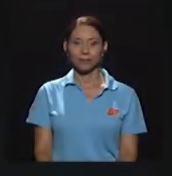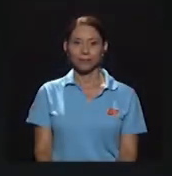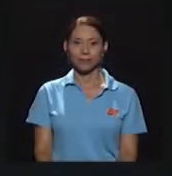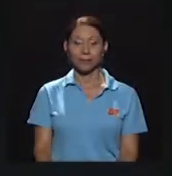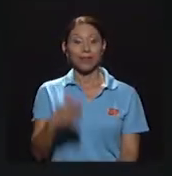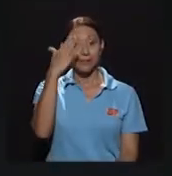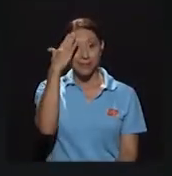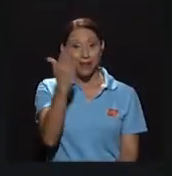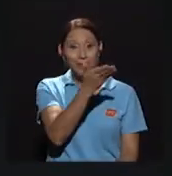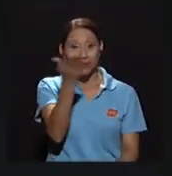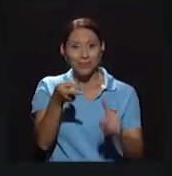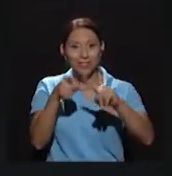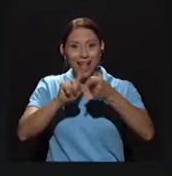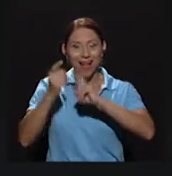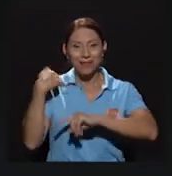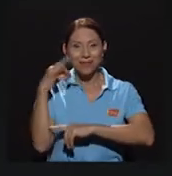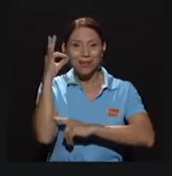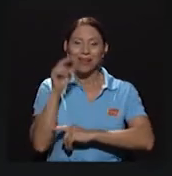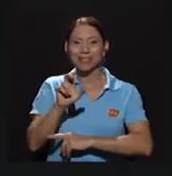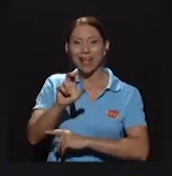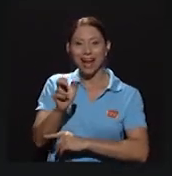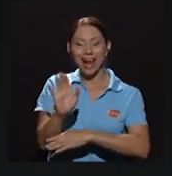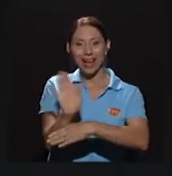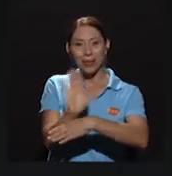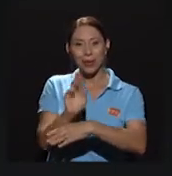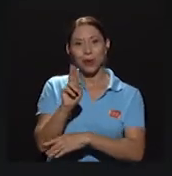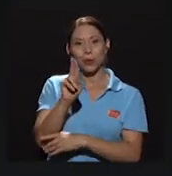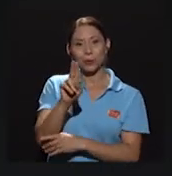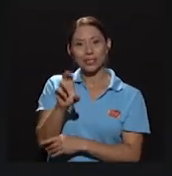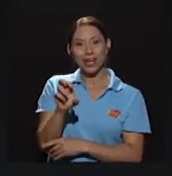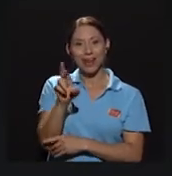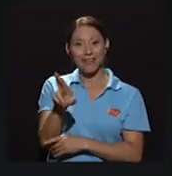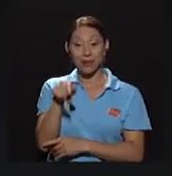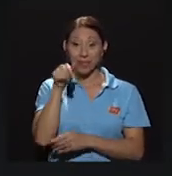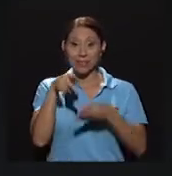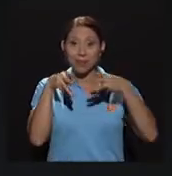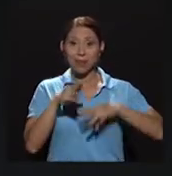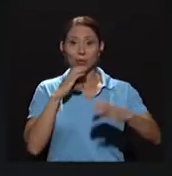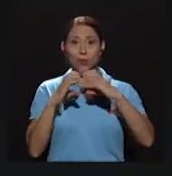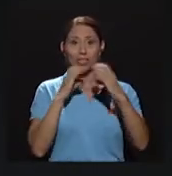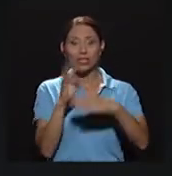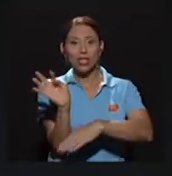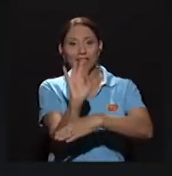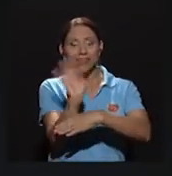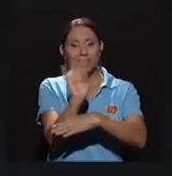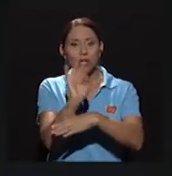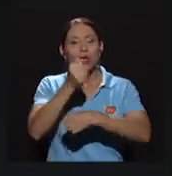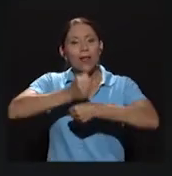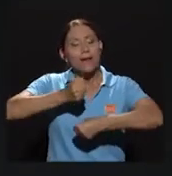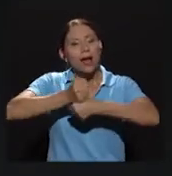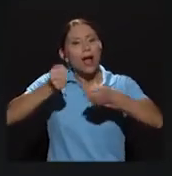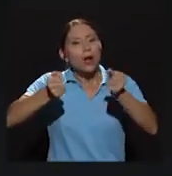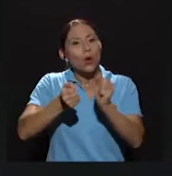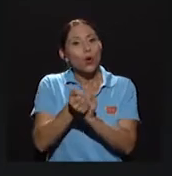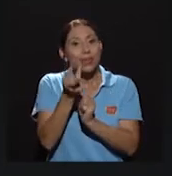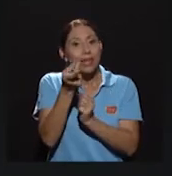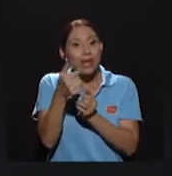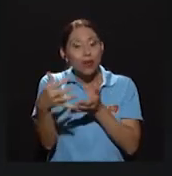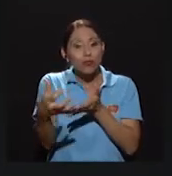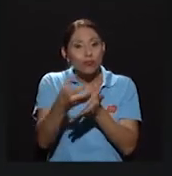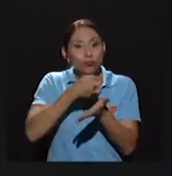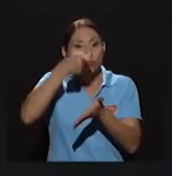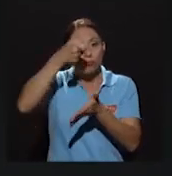los saludamos amigas y amigos de canal user este medio televisivo que se paga con los impuestos que tributan los